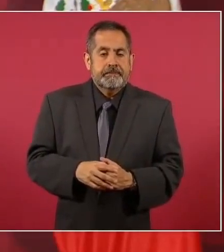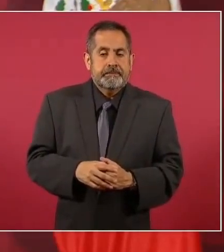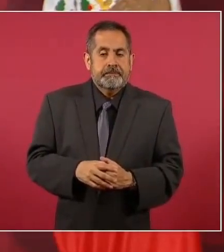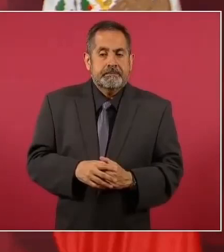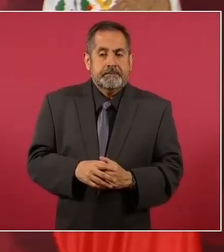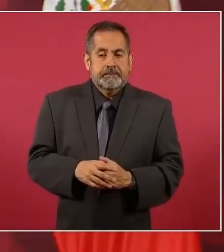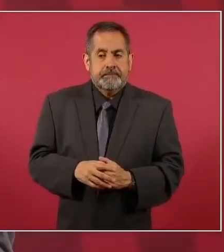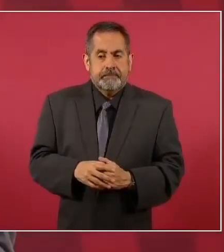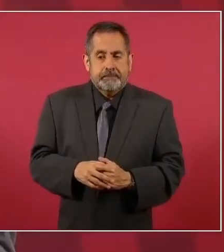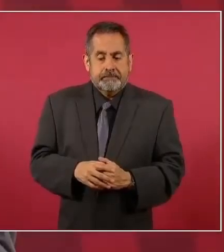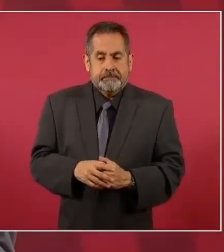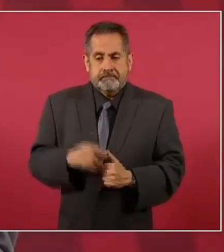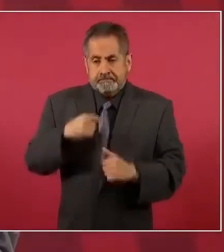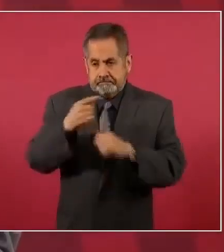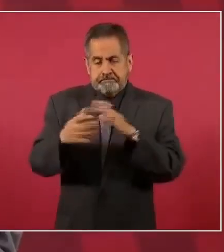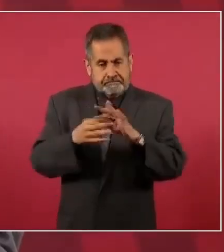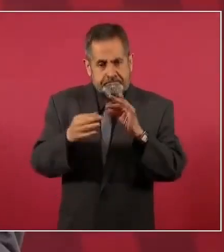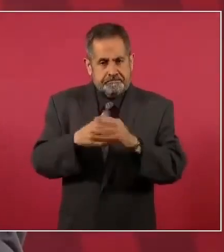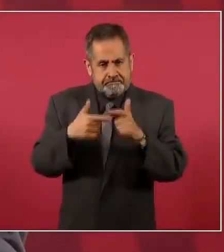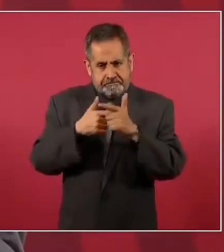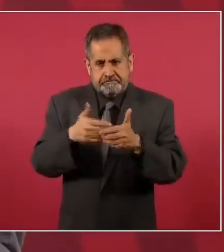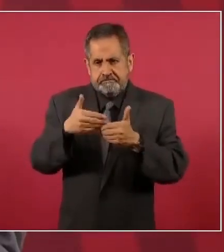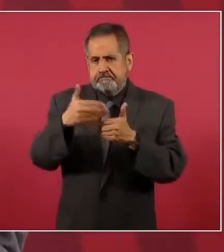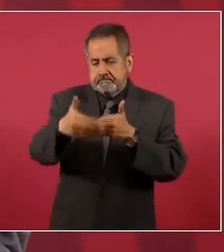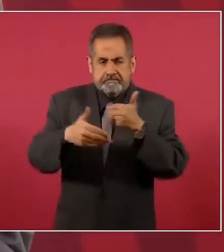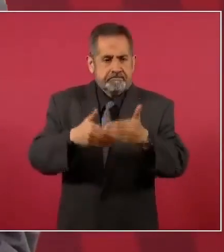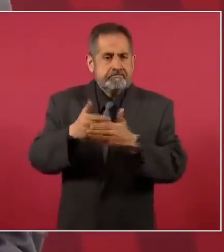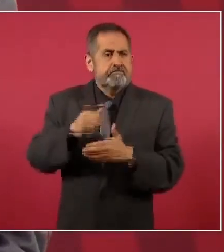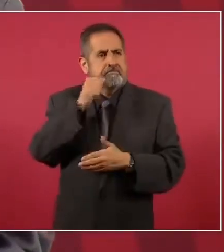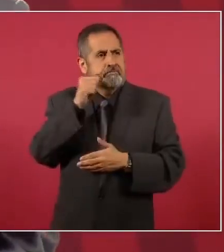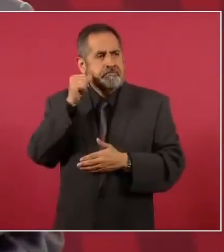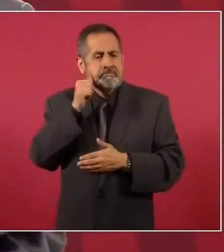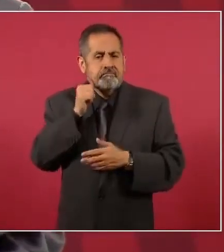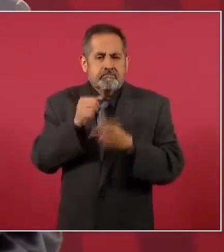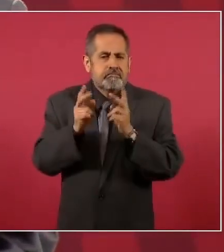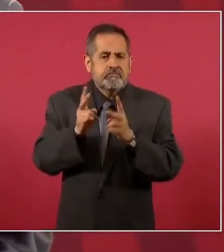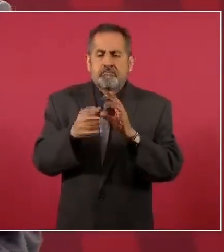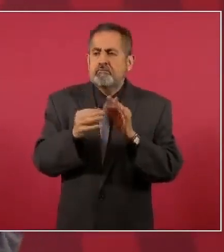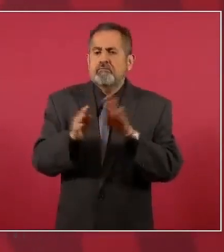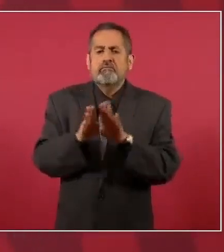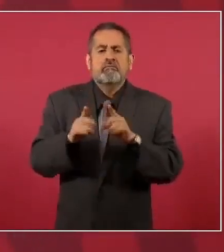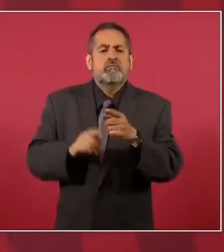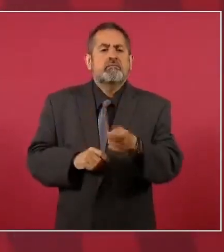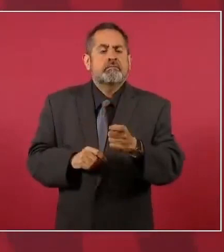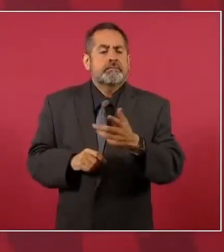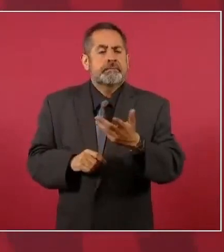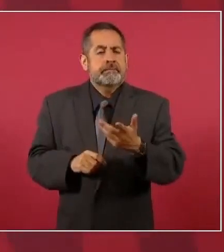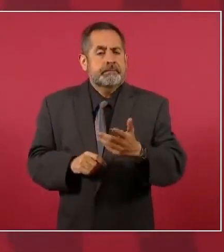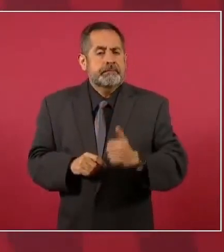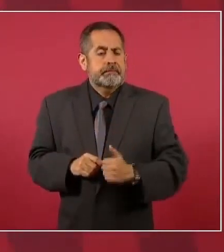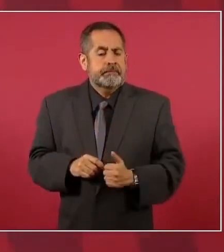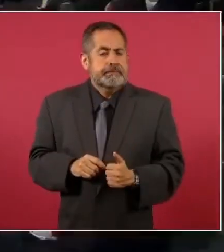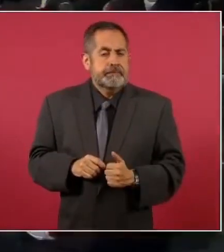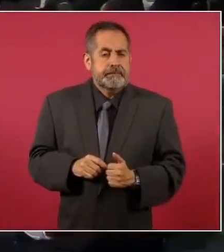y vamos a seguir, ayer hablé de